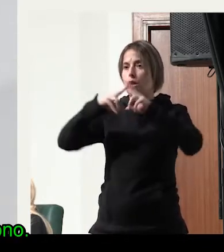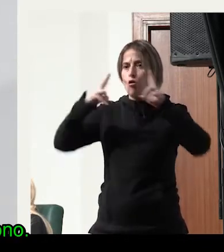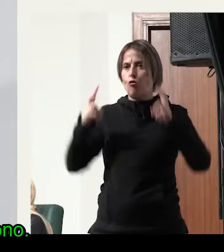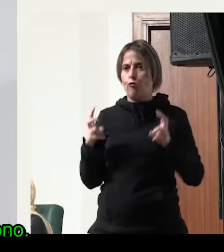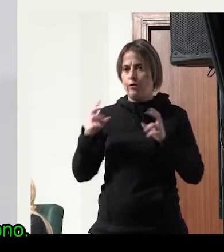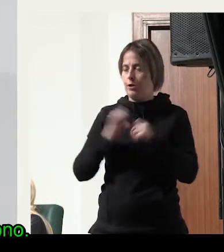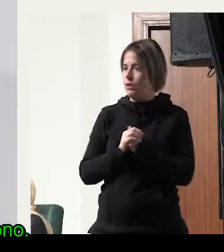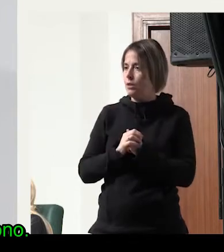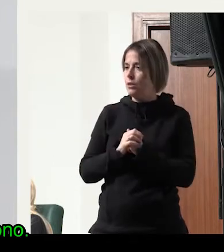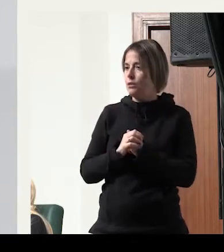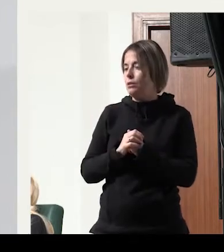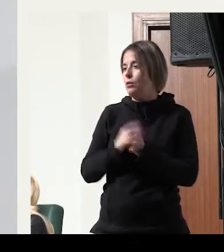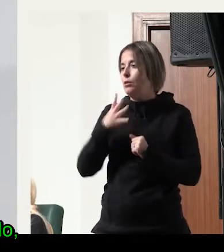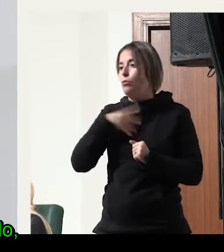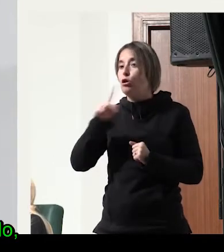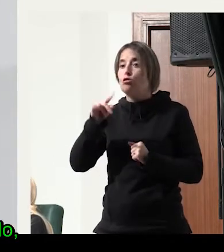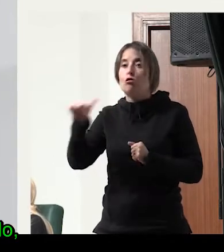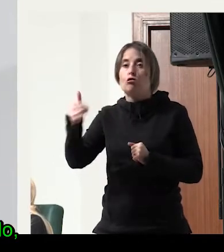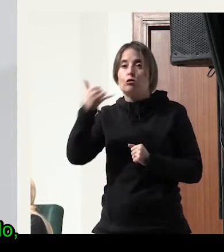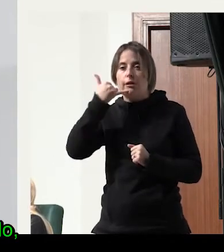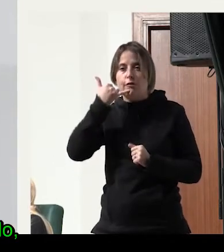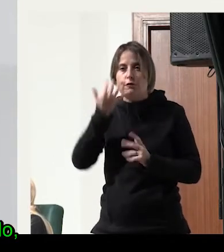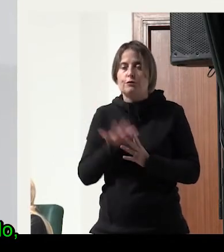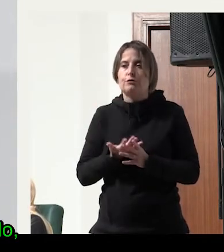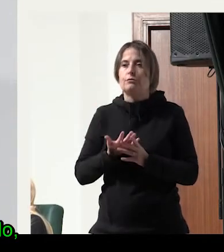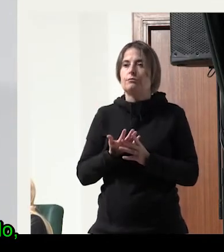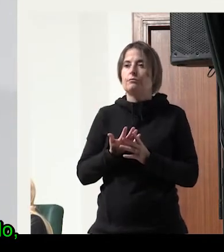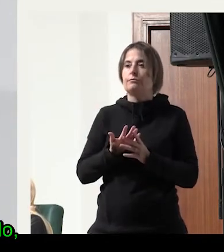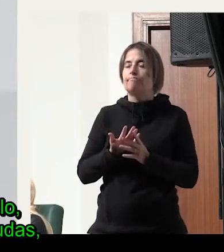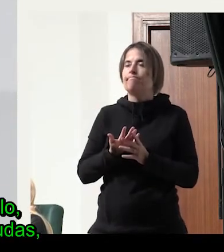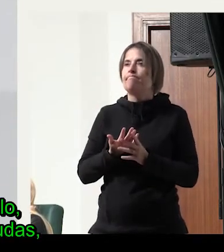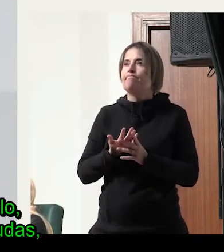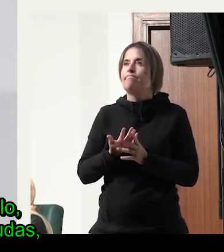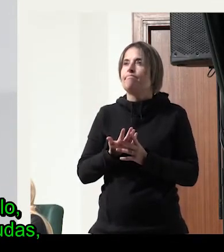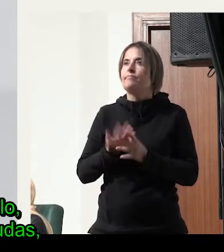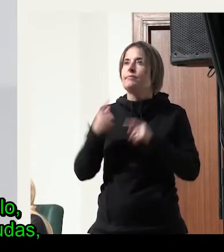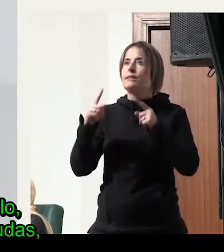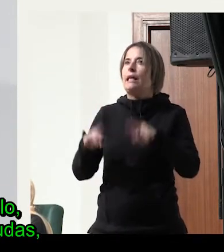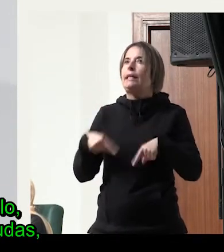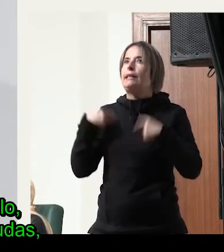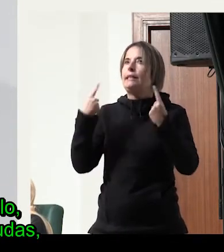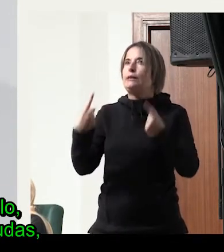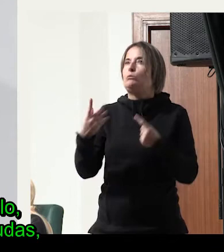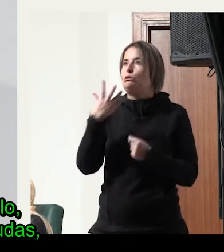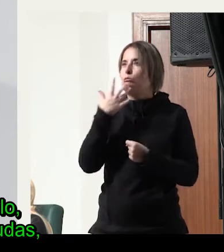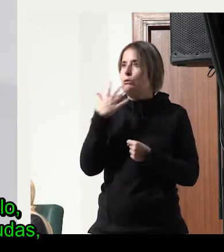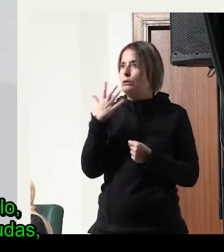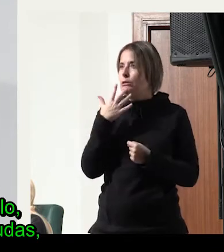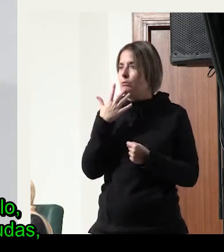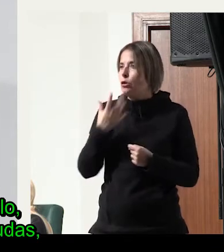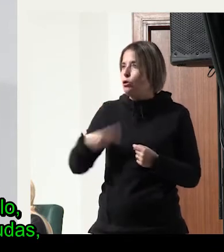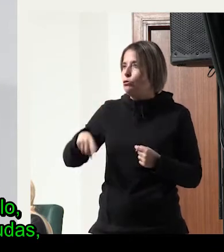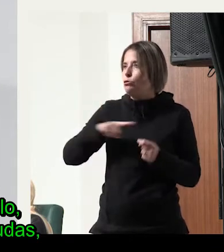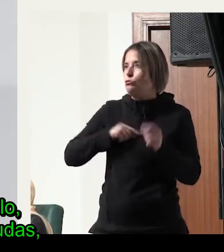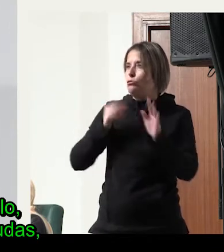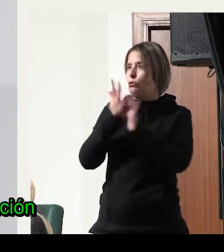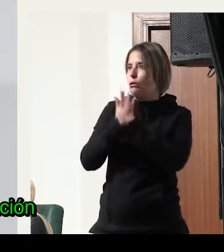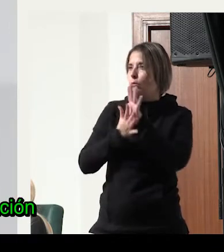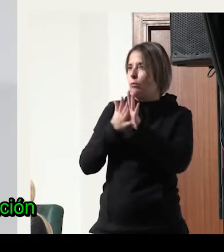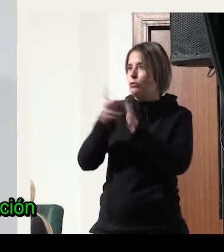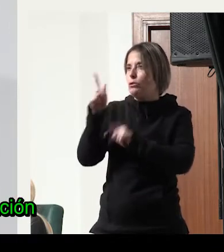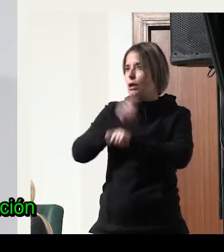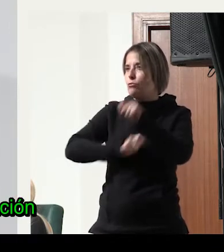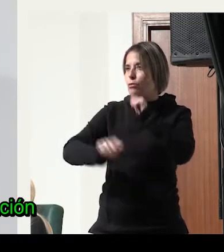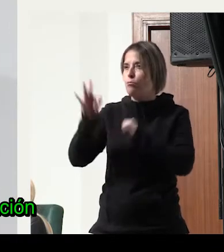tenían igual el teléfono. Y entonces, luego, por ejemplo, nosotros hablando, por ejemplo, con la Asociación de Mujeres Viudas, que